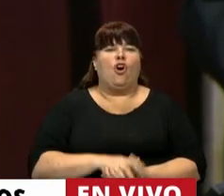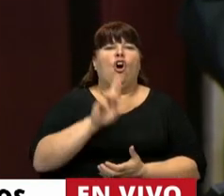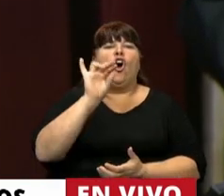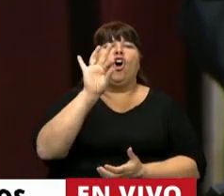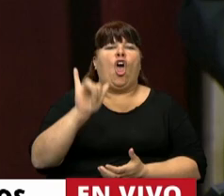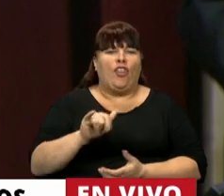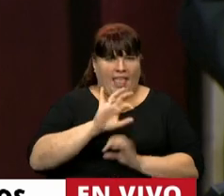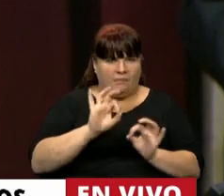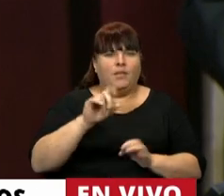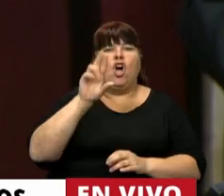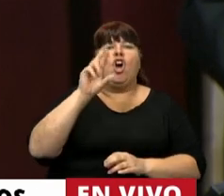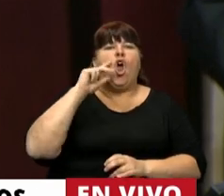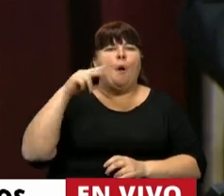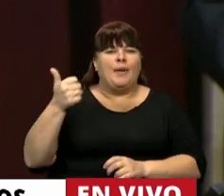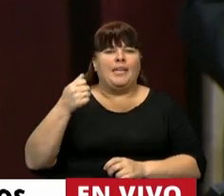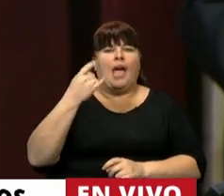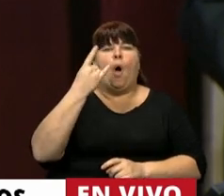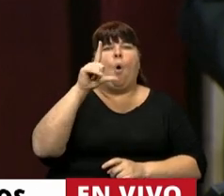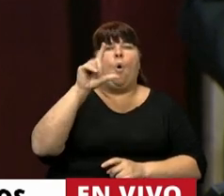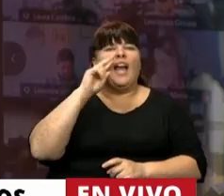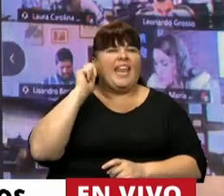Rodríguez. Diputada Romina Ulrig.